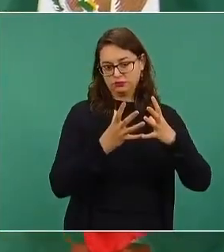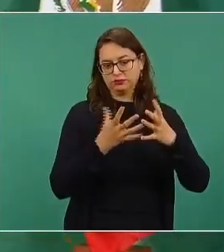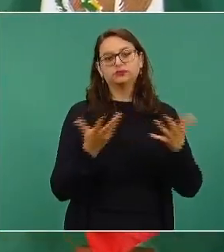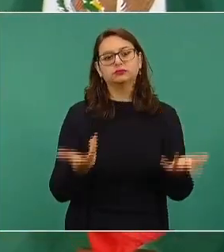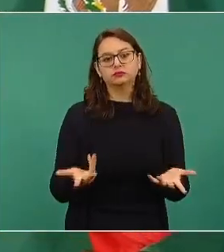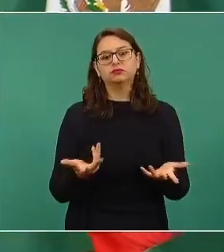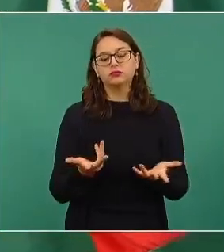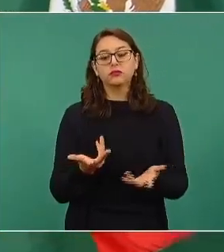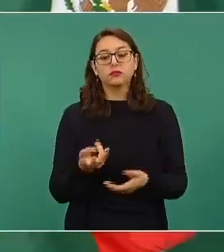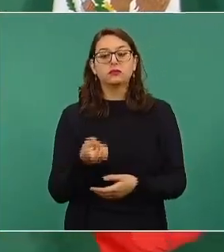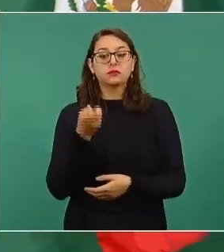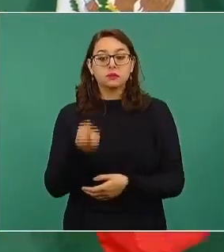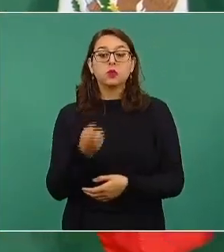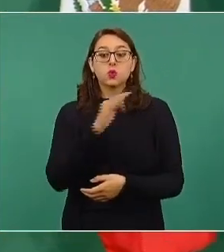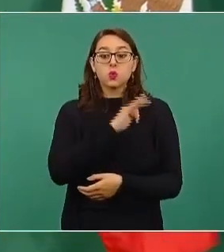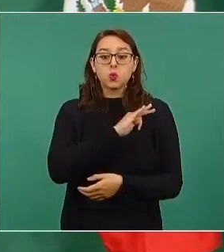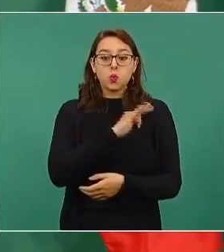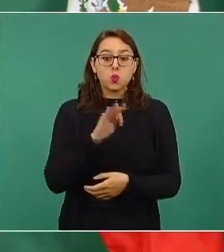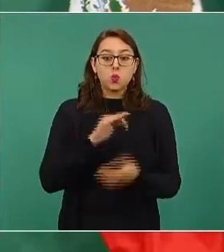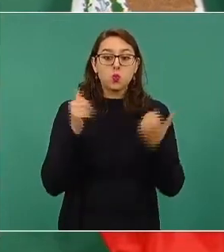se podría